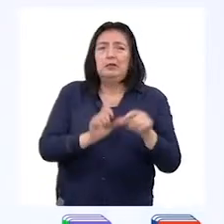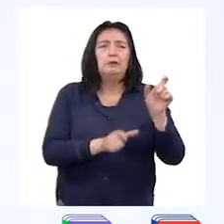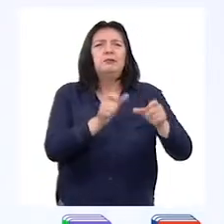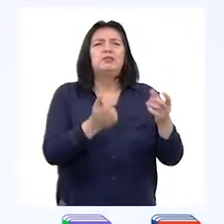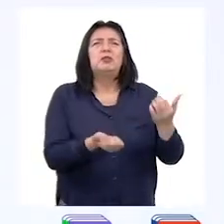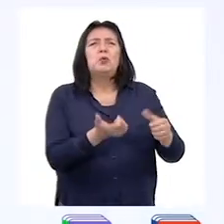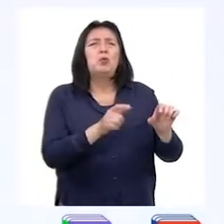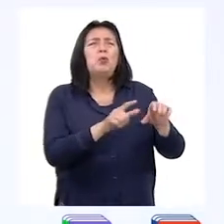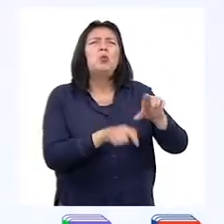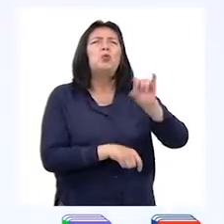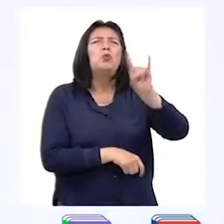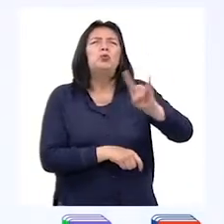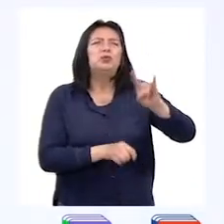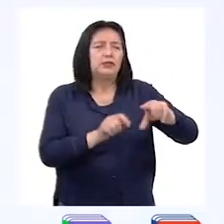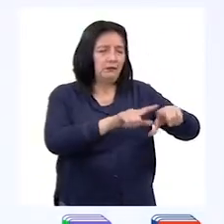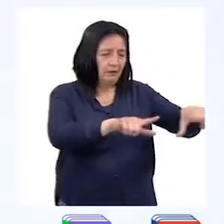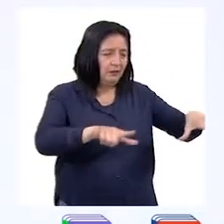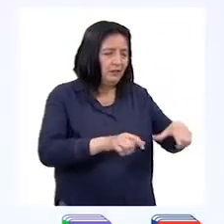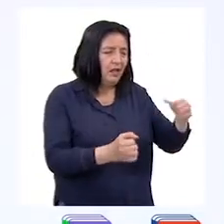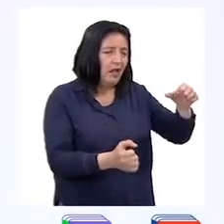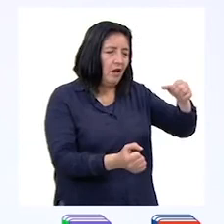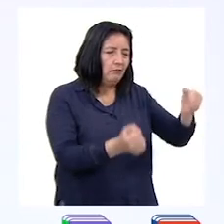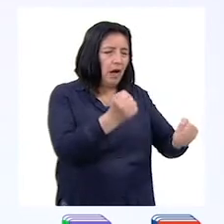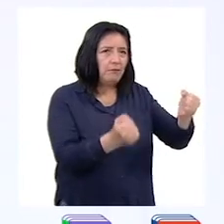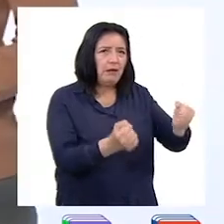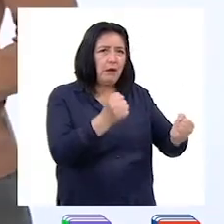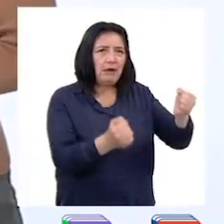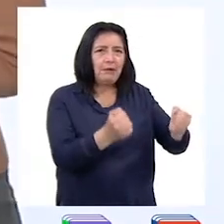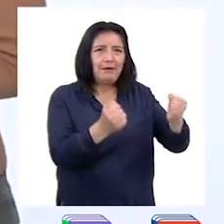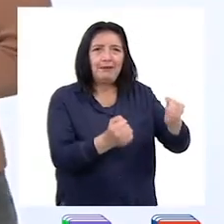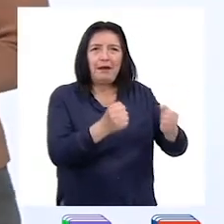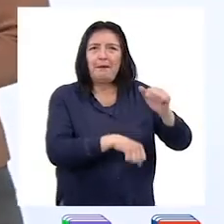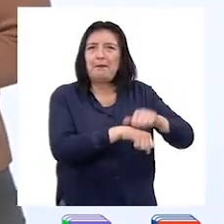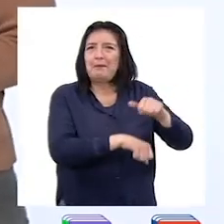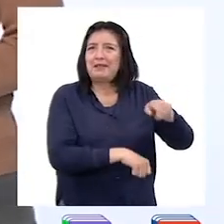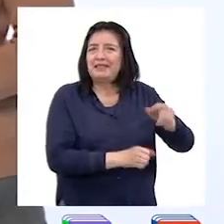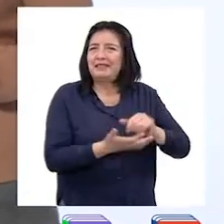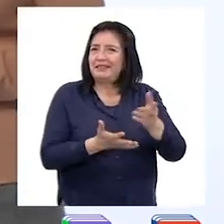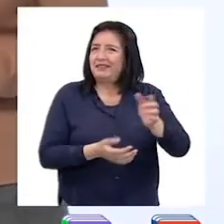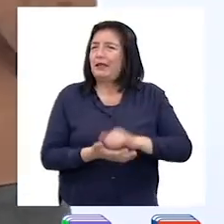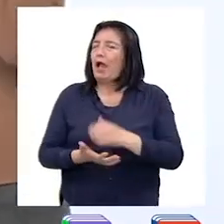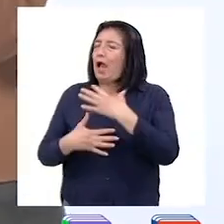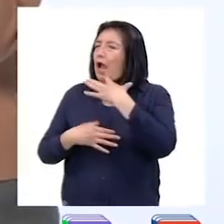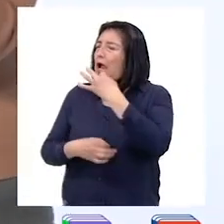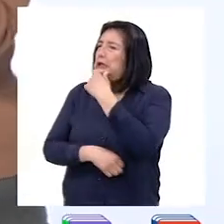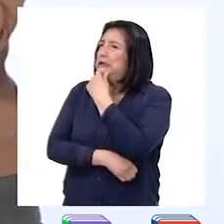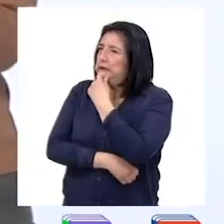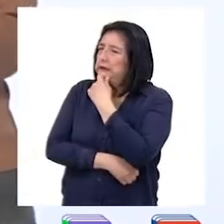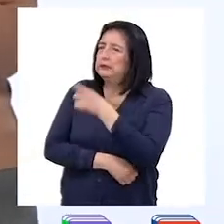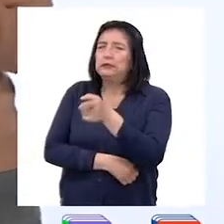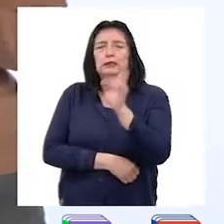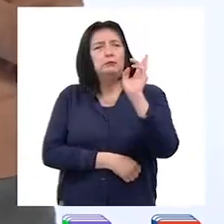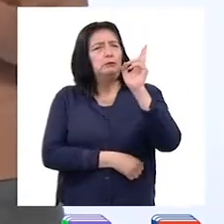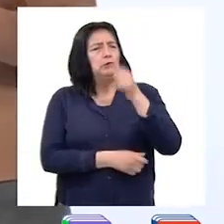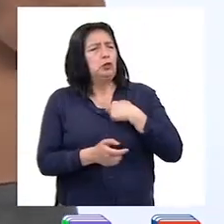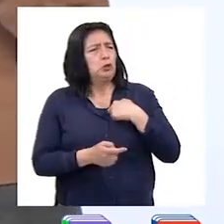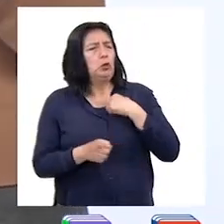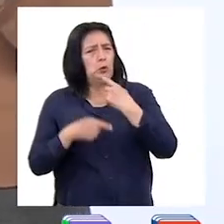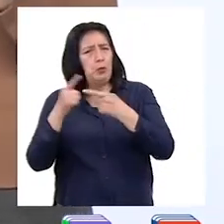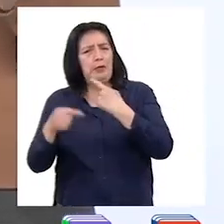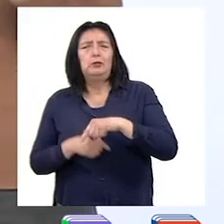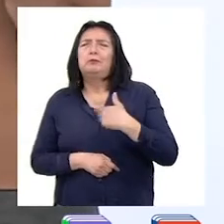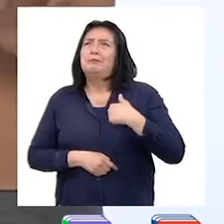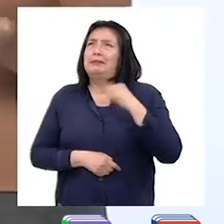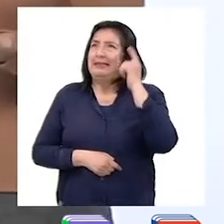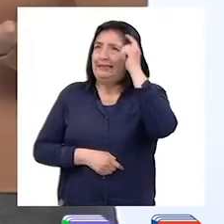usaban el batán o piedra para moler alimentos. Qué interesante, profesor. Le cuento algo. Tengo unos tíos que viven en